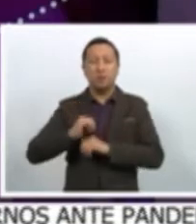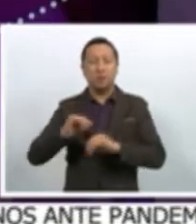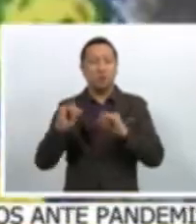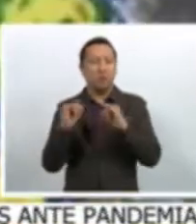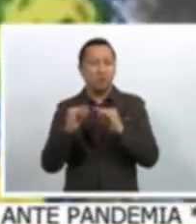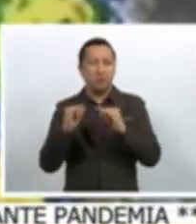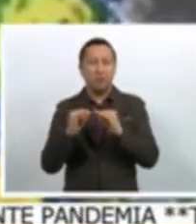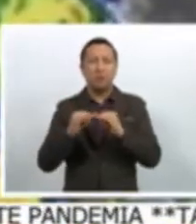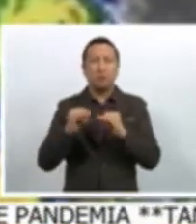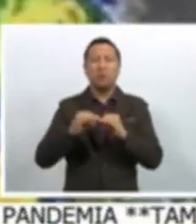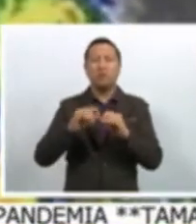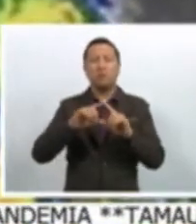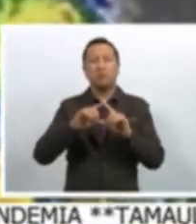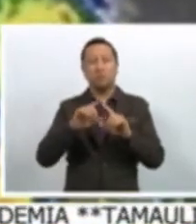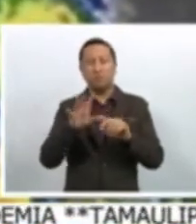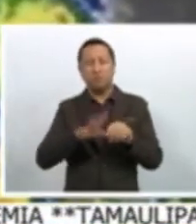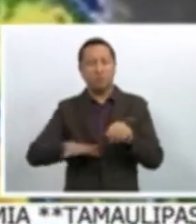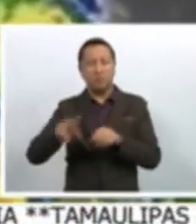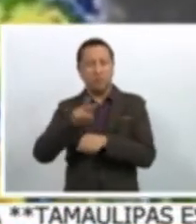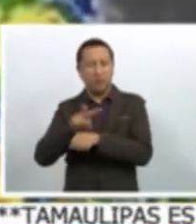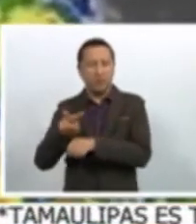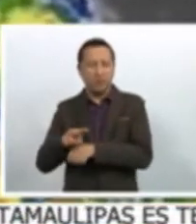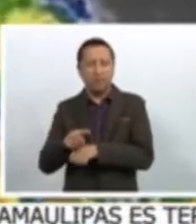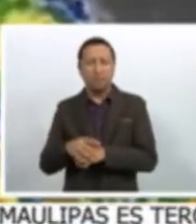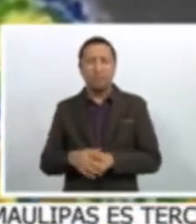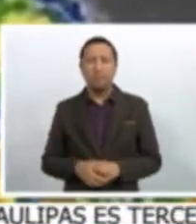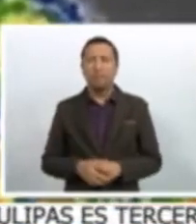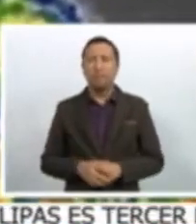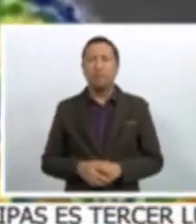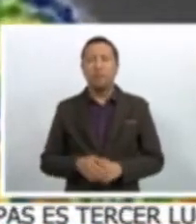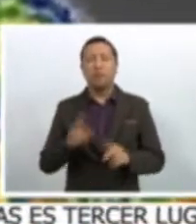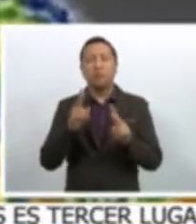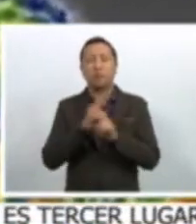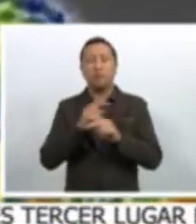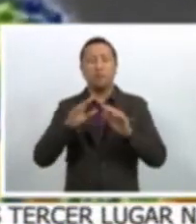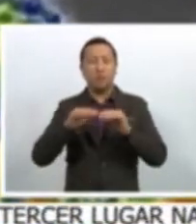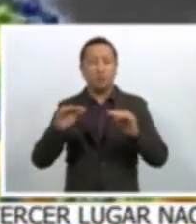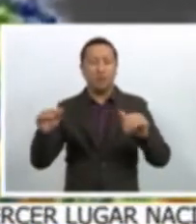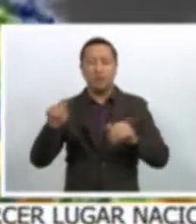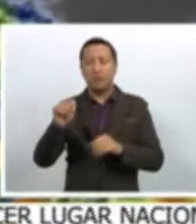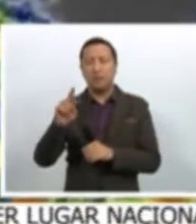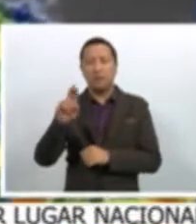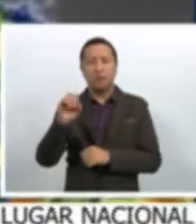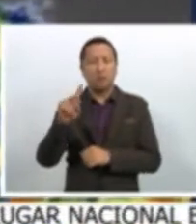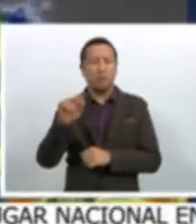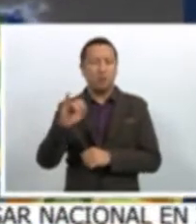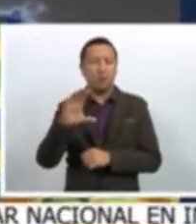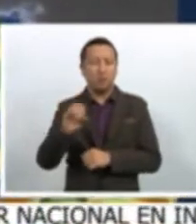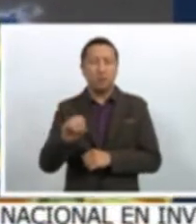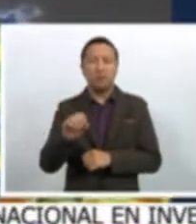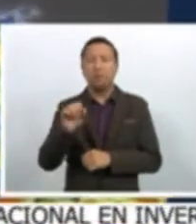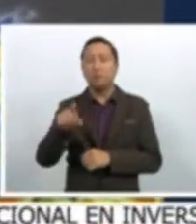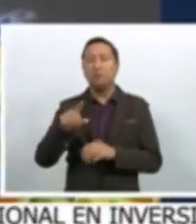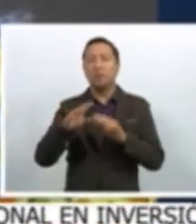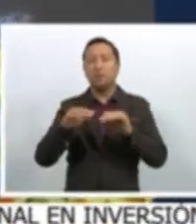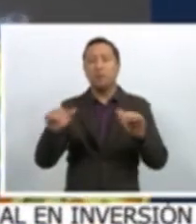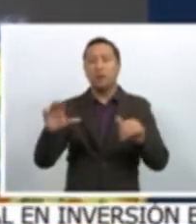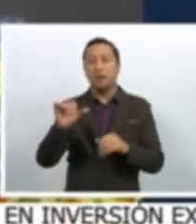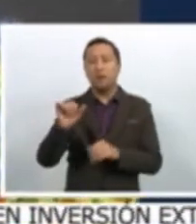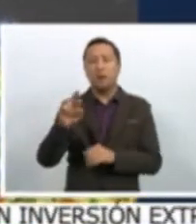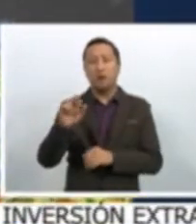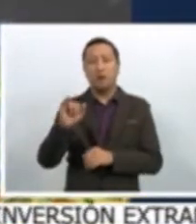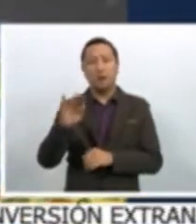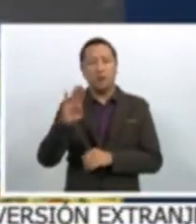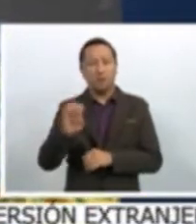lo siguiente. Se mantiene la entrada de aire marítimo tropical con poco contenido de humedad procedente del Mar Caribe, la cual se asocia con una